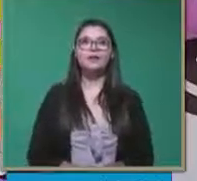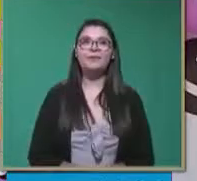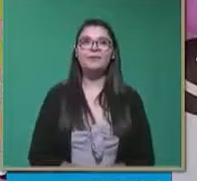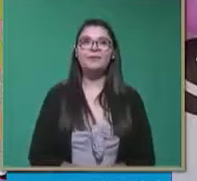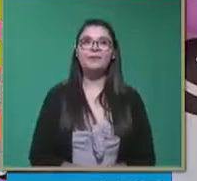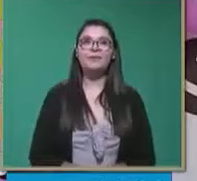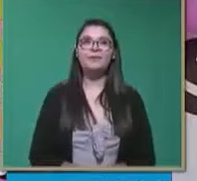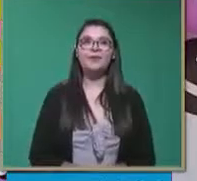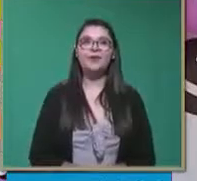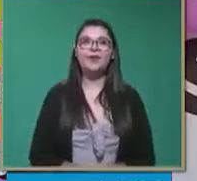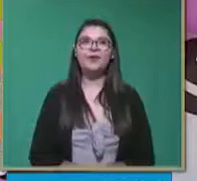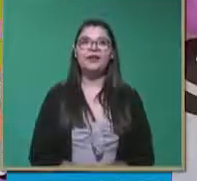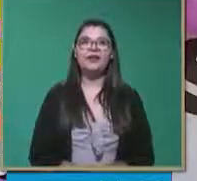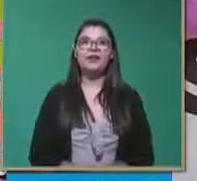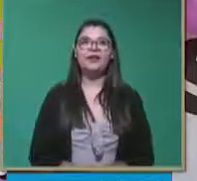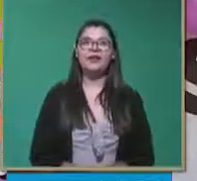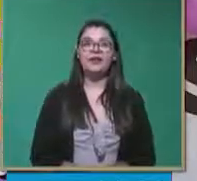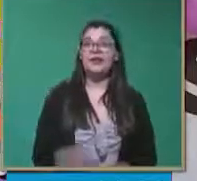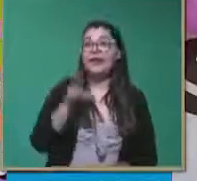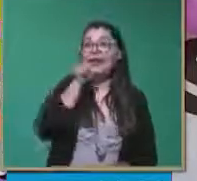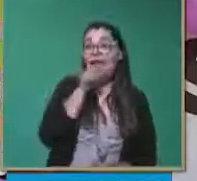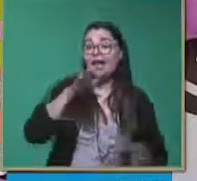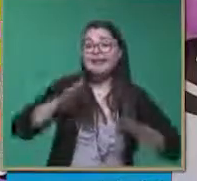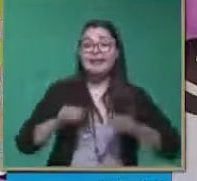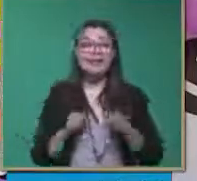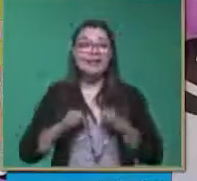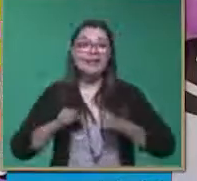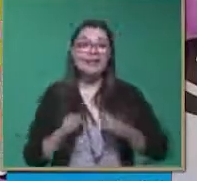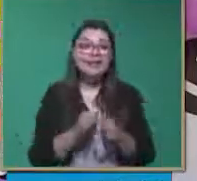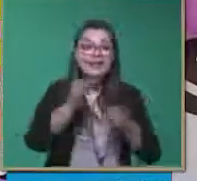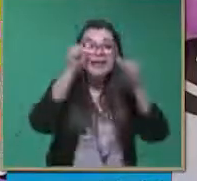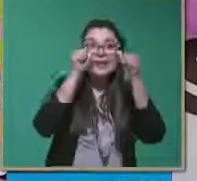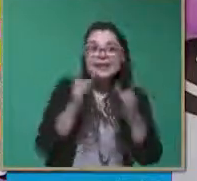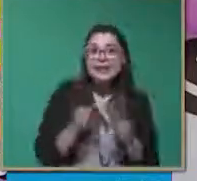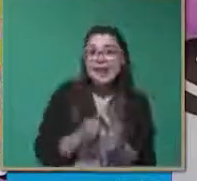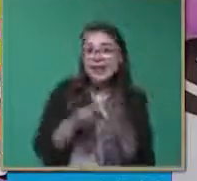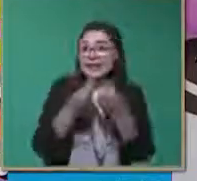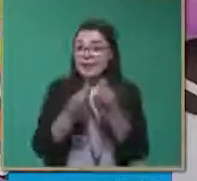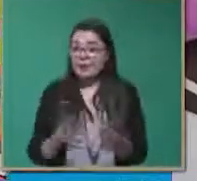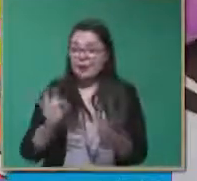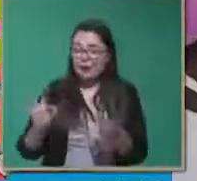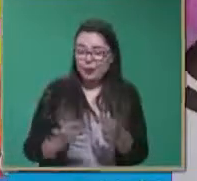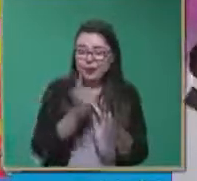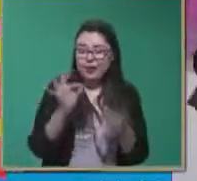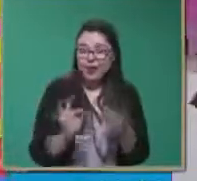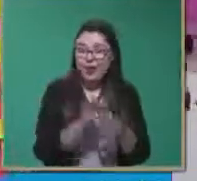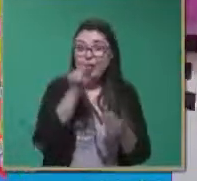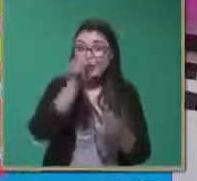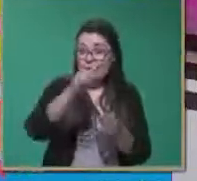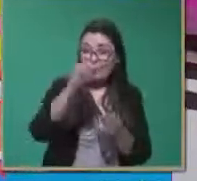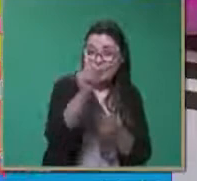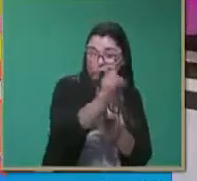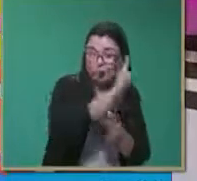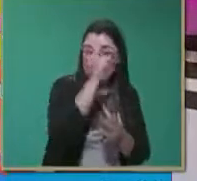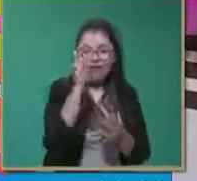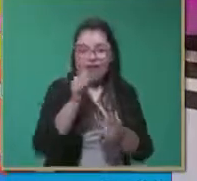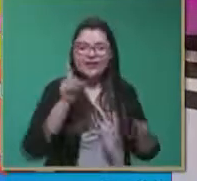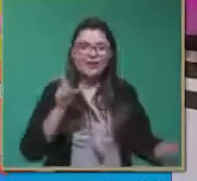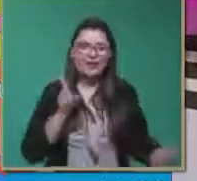ella empieza a girar. Gallinita ciega, que te ha perdido una aguja, date la vuelta y